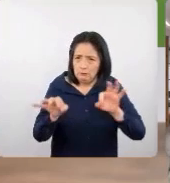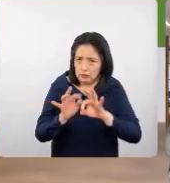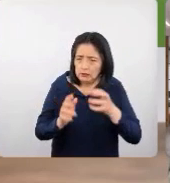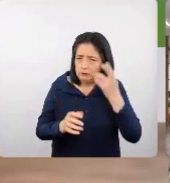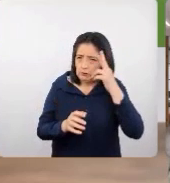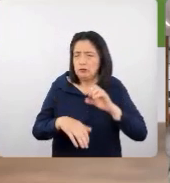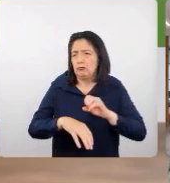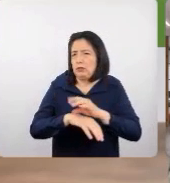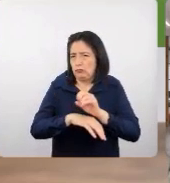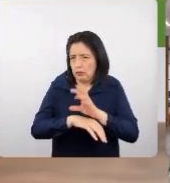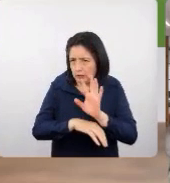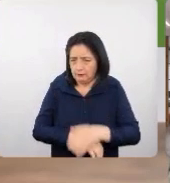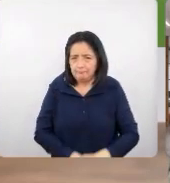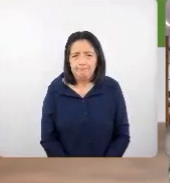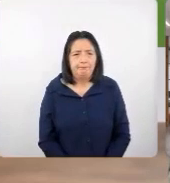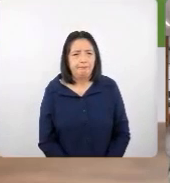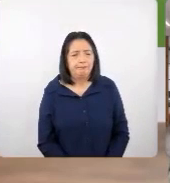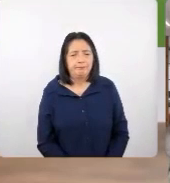una sugerencia.